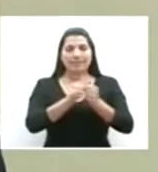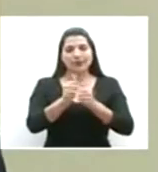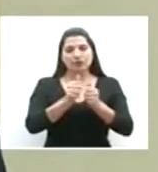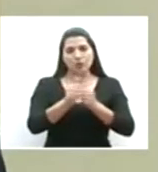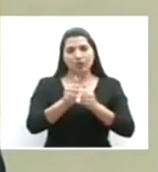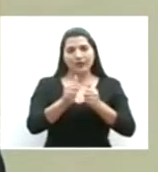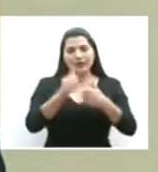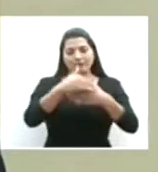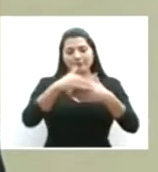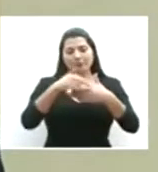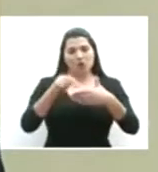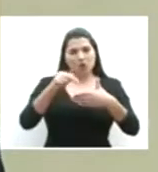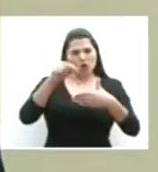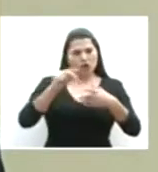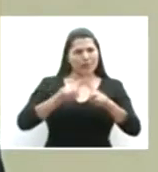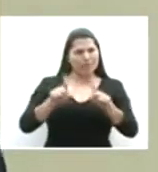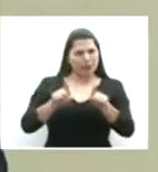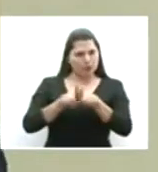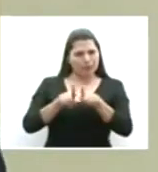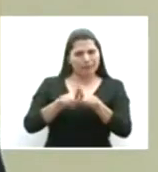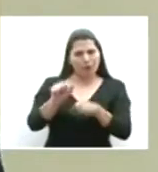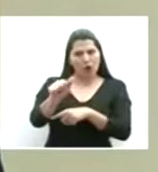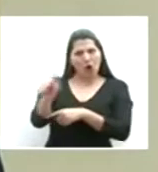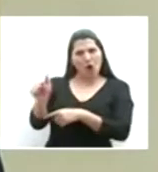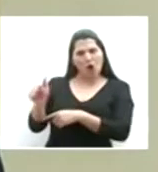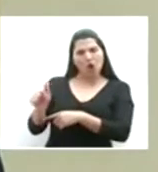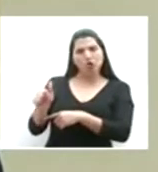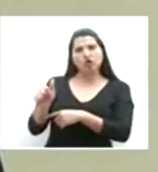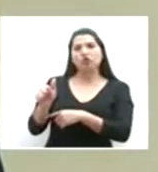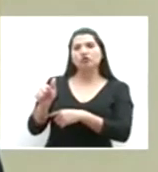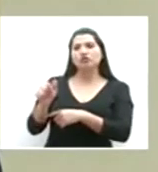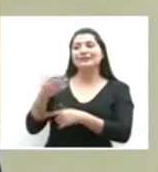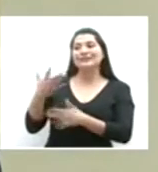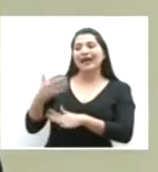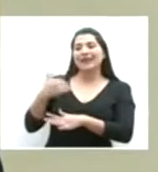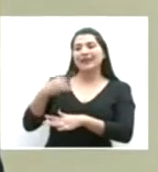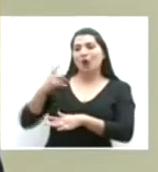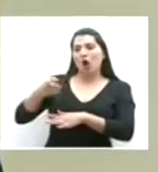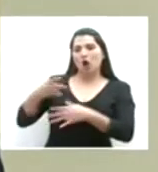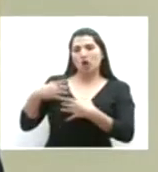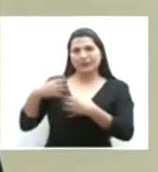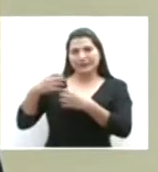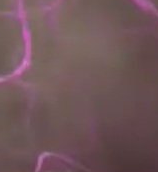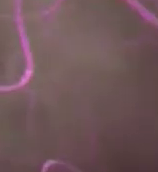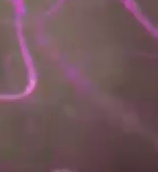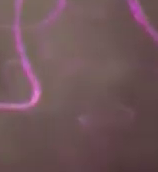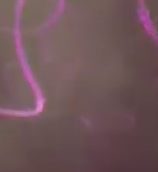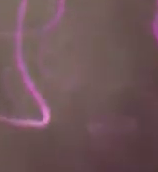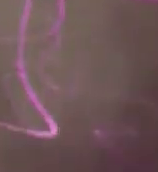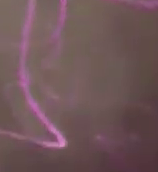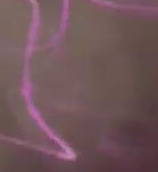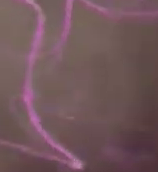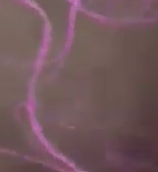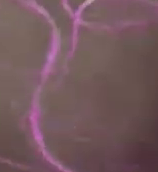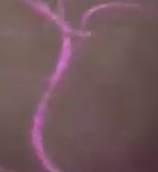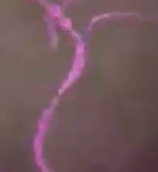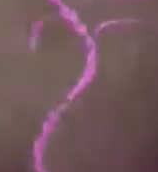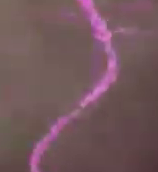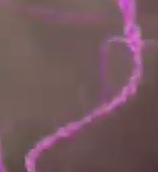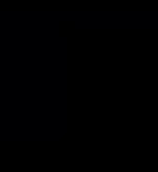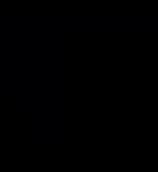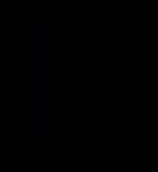en esa zona norte, pero hay algunos que han sido seguimiento, que ya tienen orden sanitaria previa porque han sido contactos cercanos de otros casos que ya teníamos